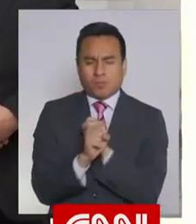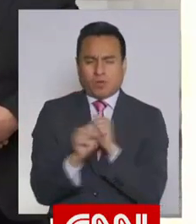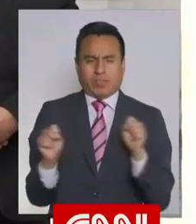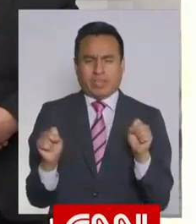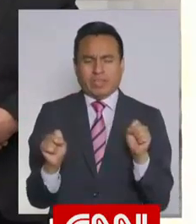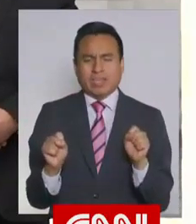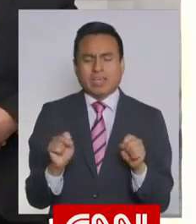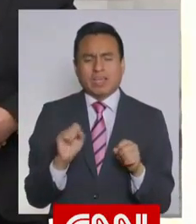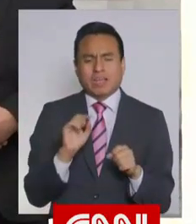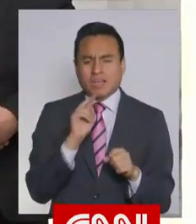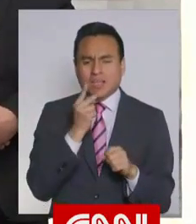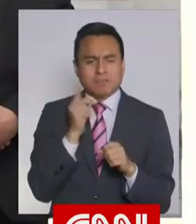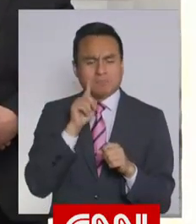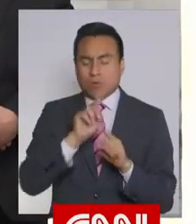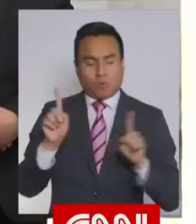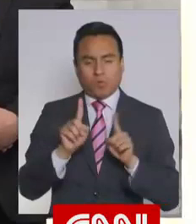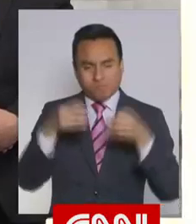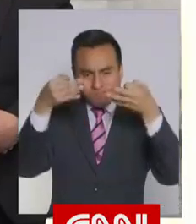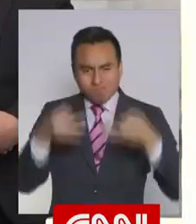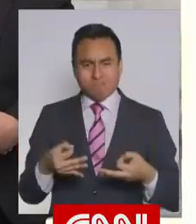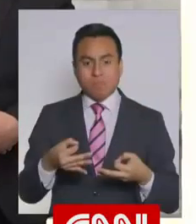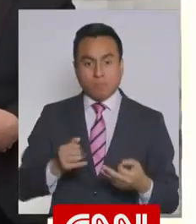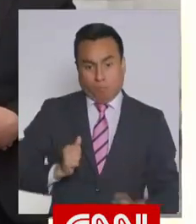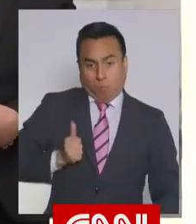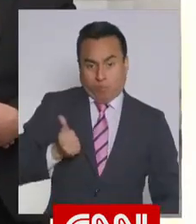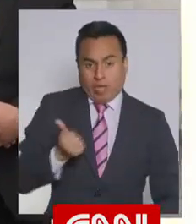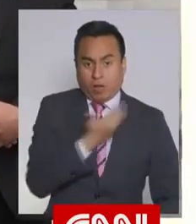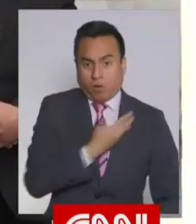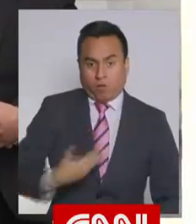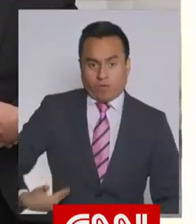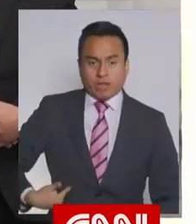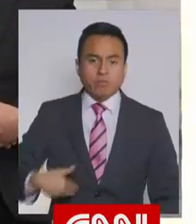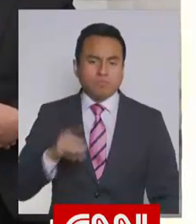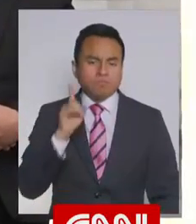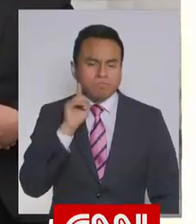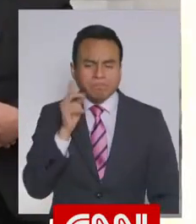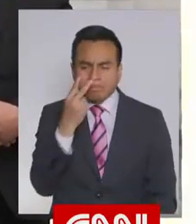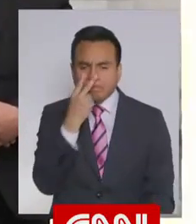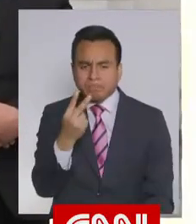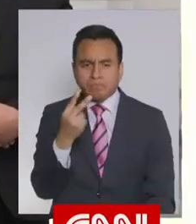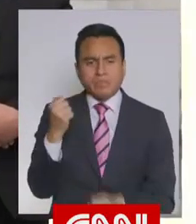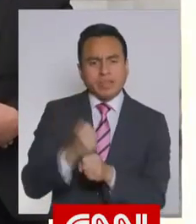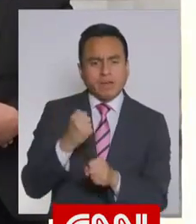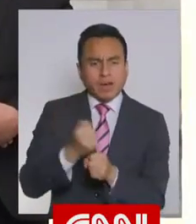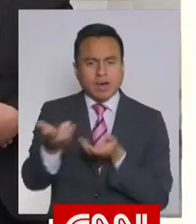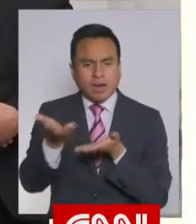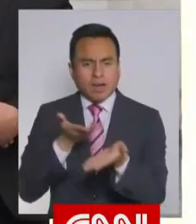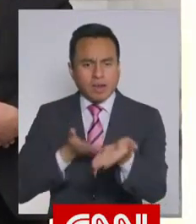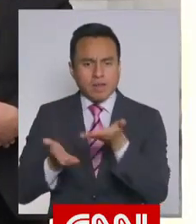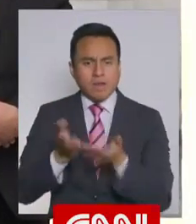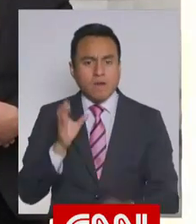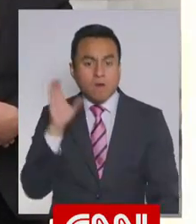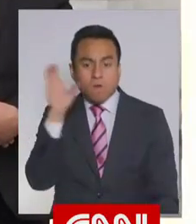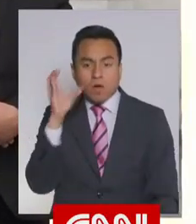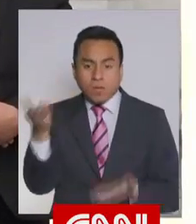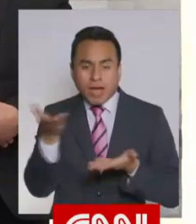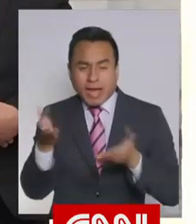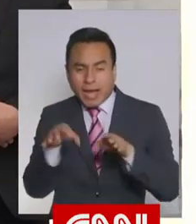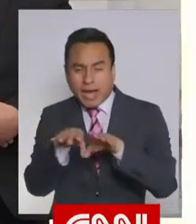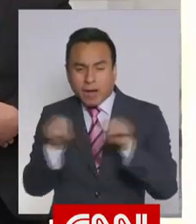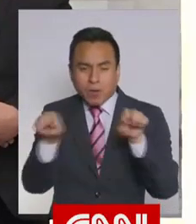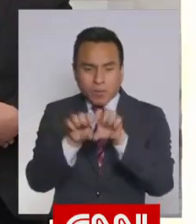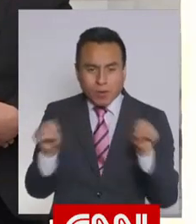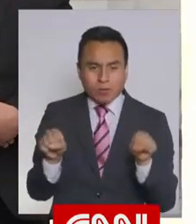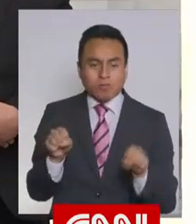desmentida y eso muestra la voluntad que ha tenido el gobierno de escuchar de trabajar de buscar acuerdos